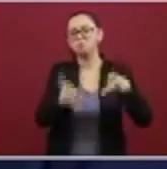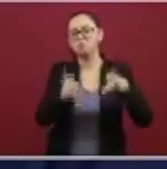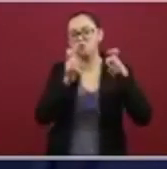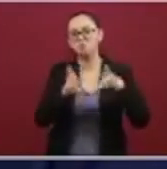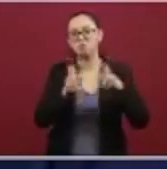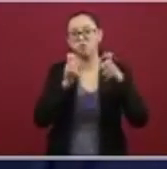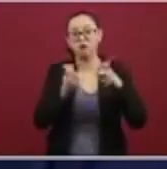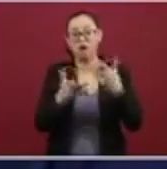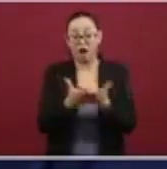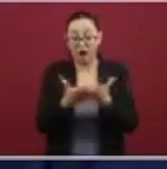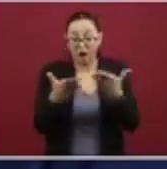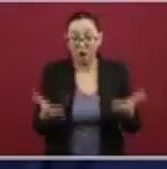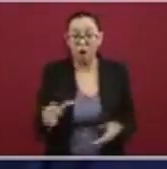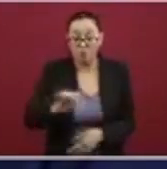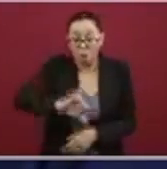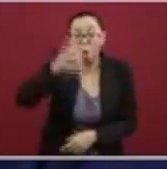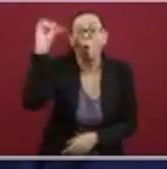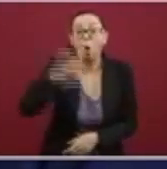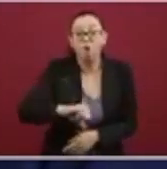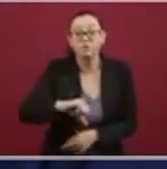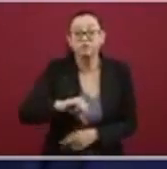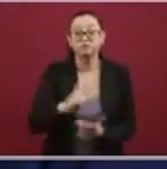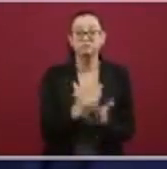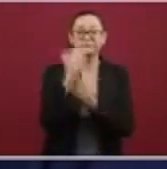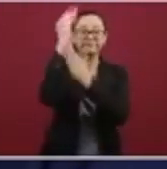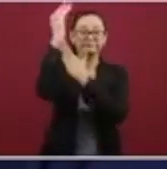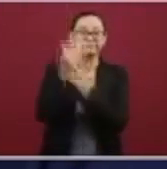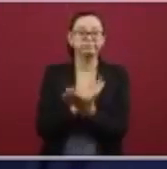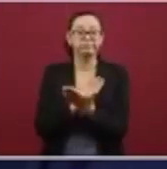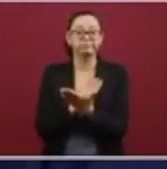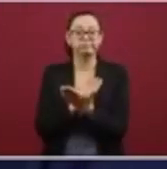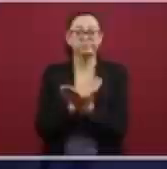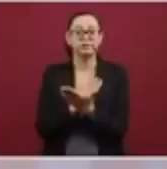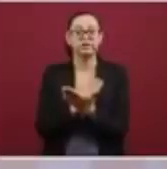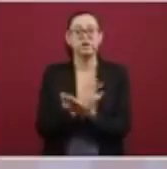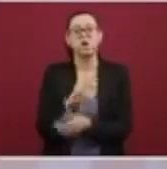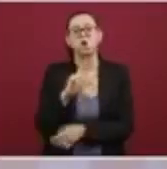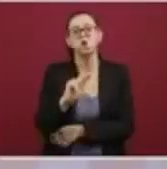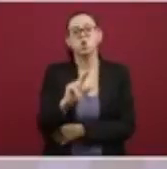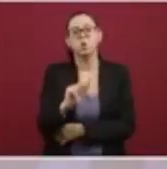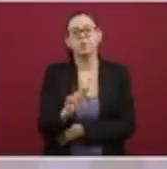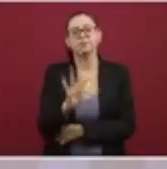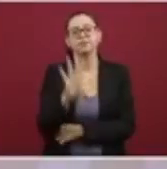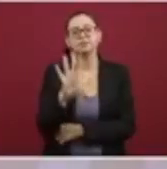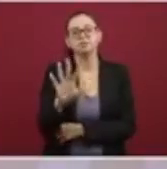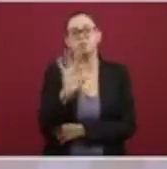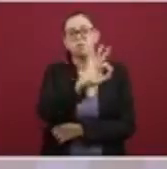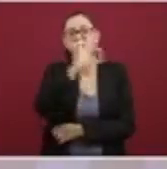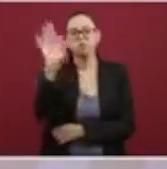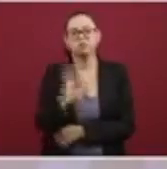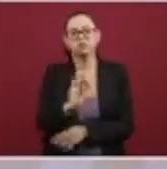Hoy se redujo en 95%